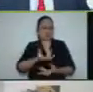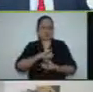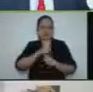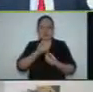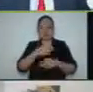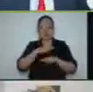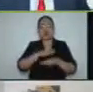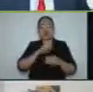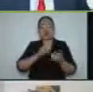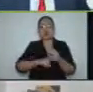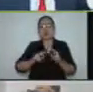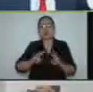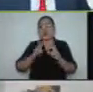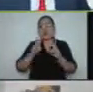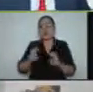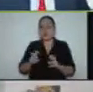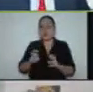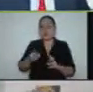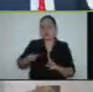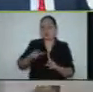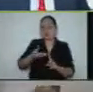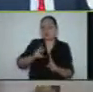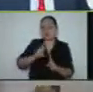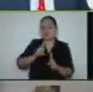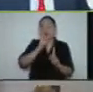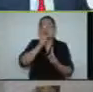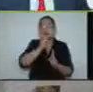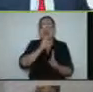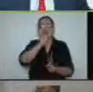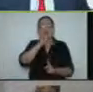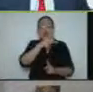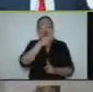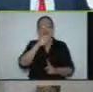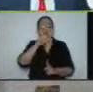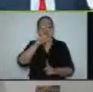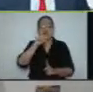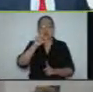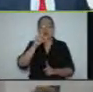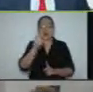de etiquetas, ¿no? Que se manejan